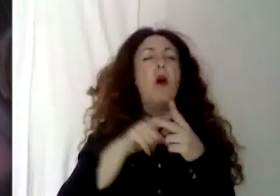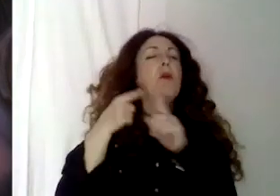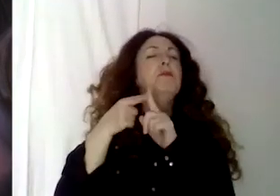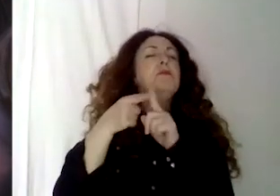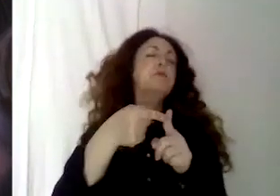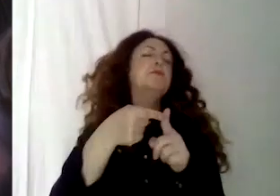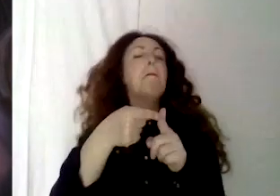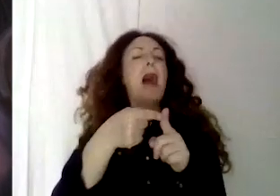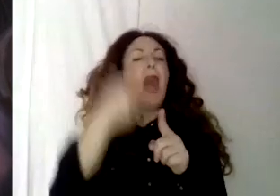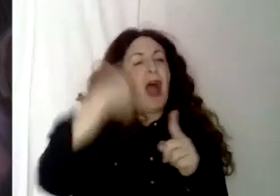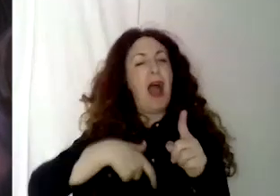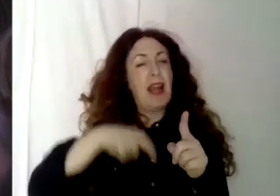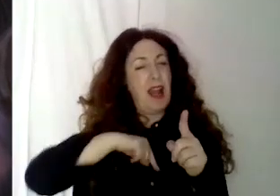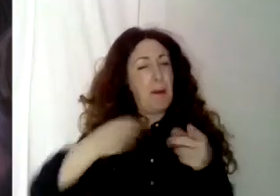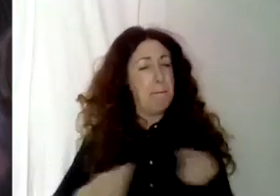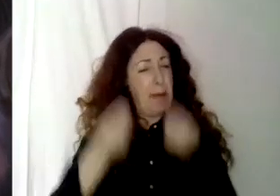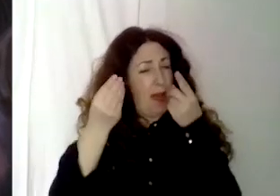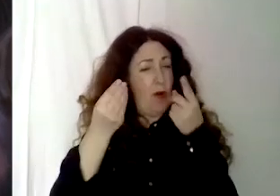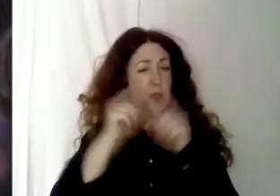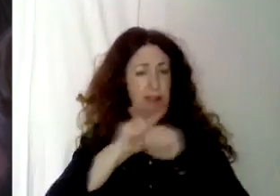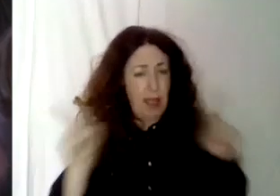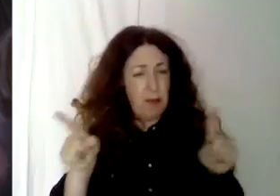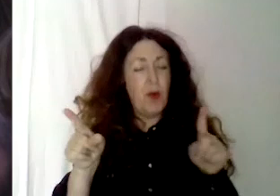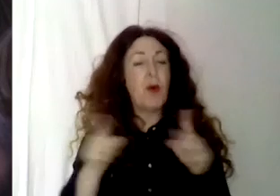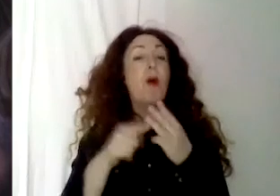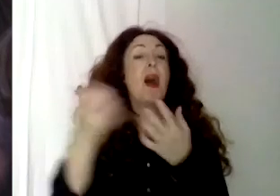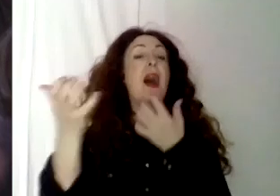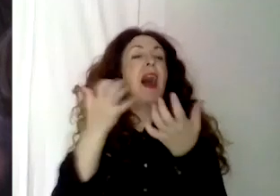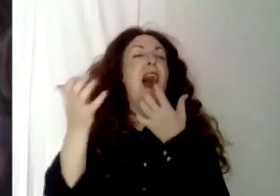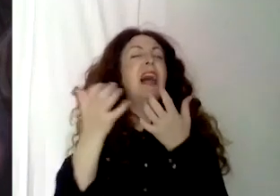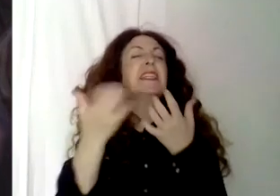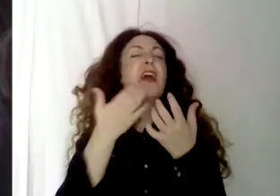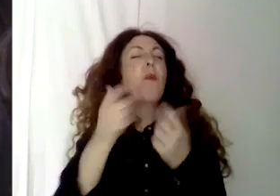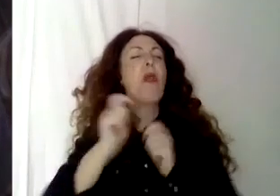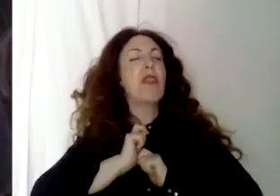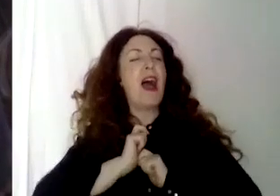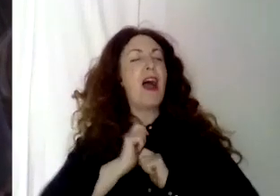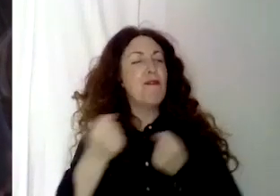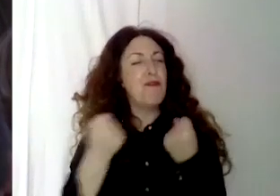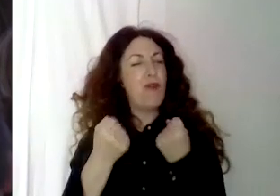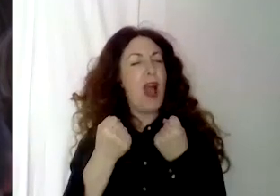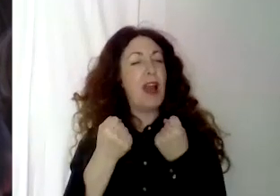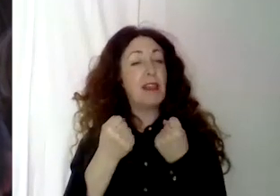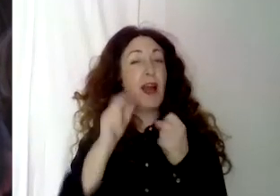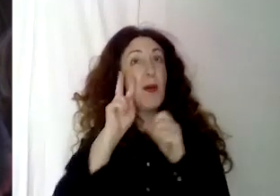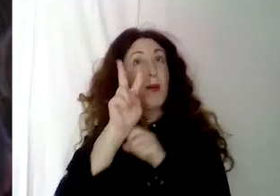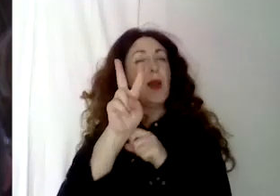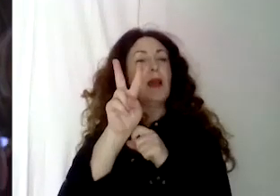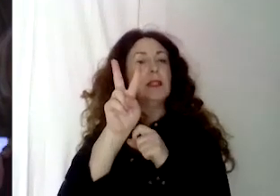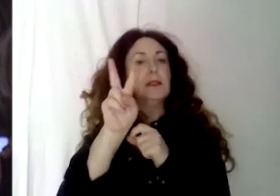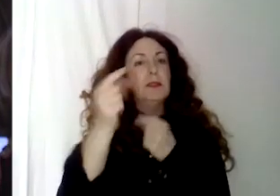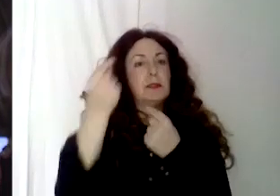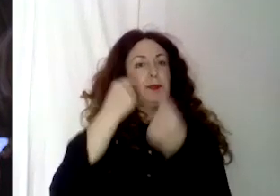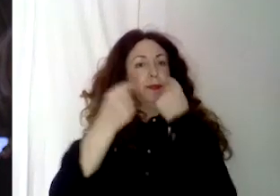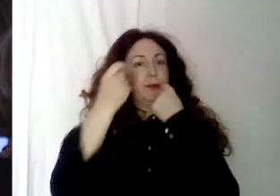mejor. Lo que sí que tiene dentro es una fuerza que te contamina, y te